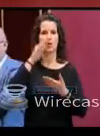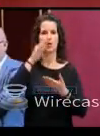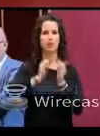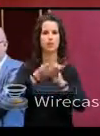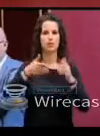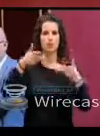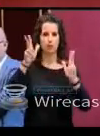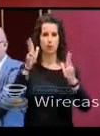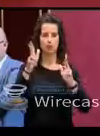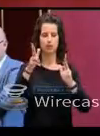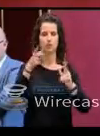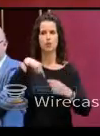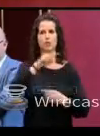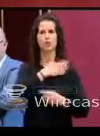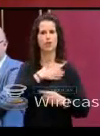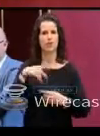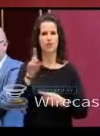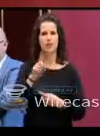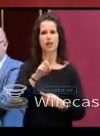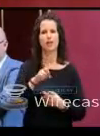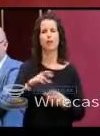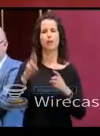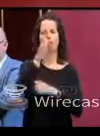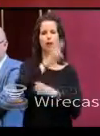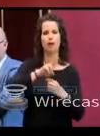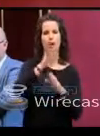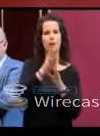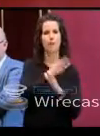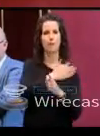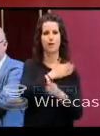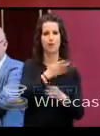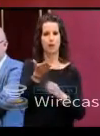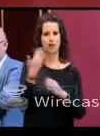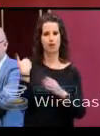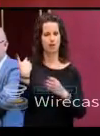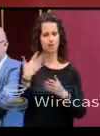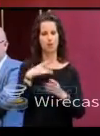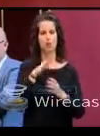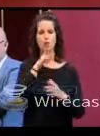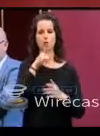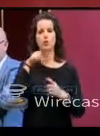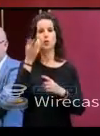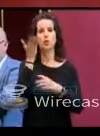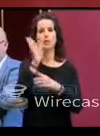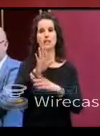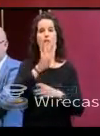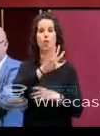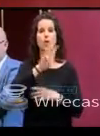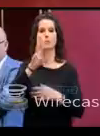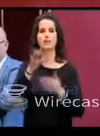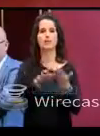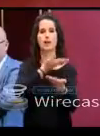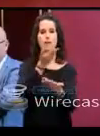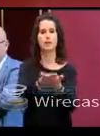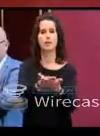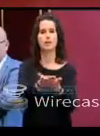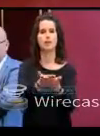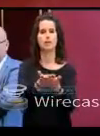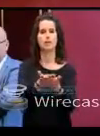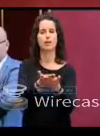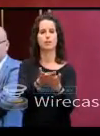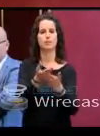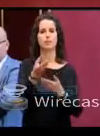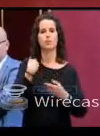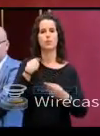planes anuales. Nosotros no queremos remover tiempos pasados, nosotros presentamos 43 enmiendas a esta ley